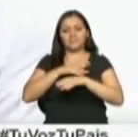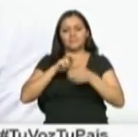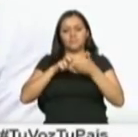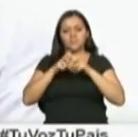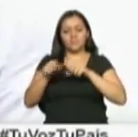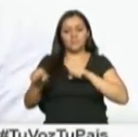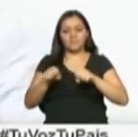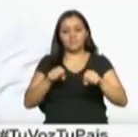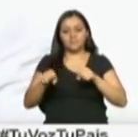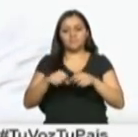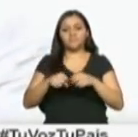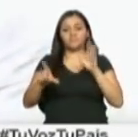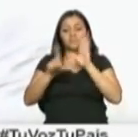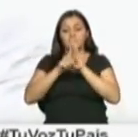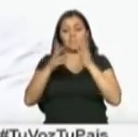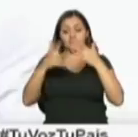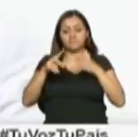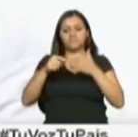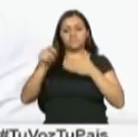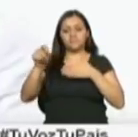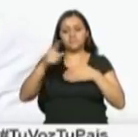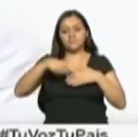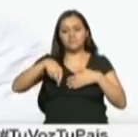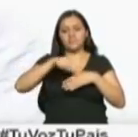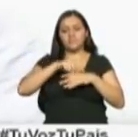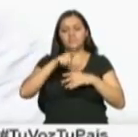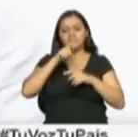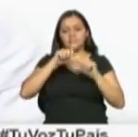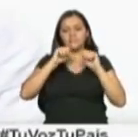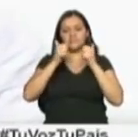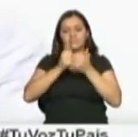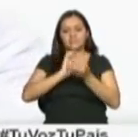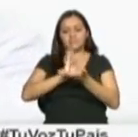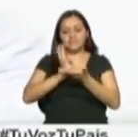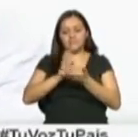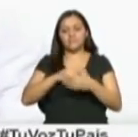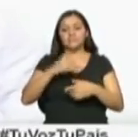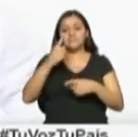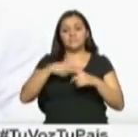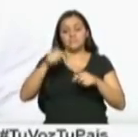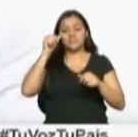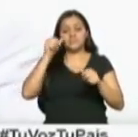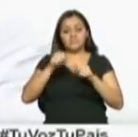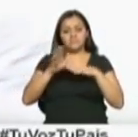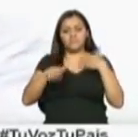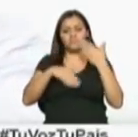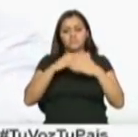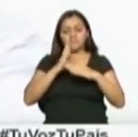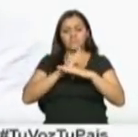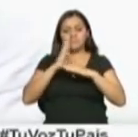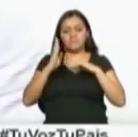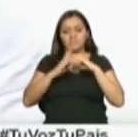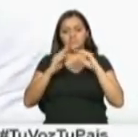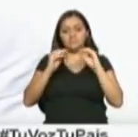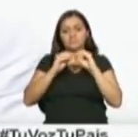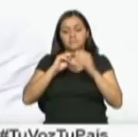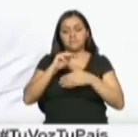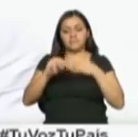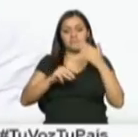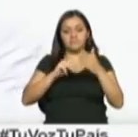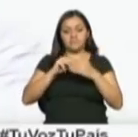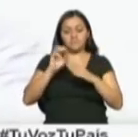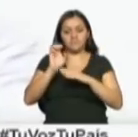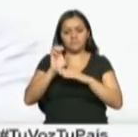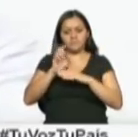terremoto. Ley que fue aprobada por nuestro bloque de asambleístas. Pero recuerden, valleños y manabitas, recuerden,